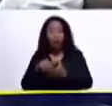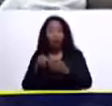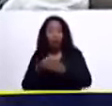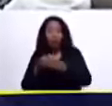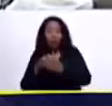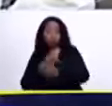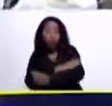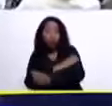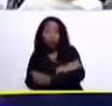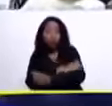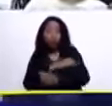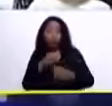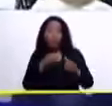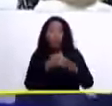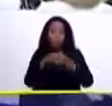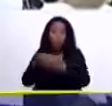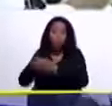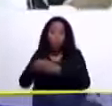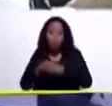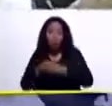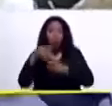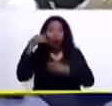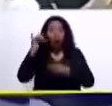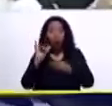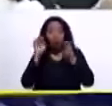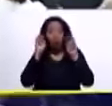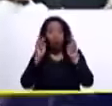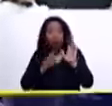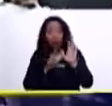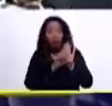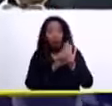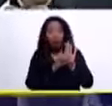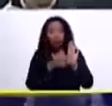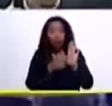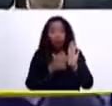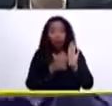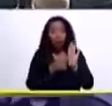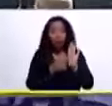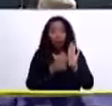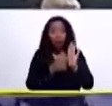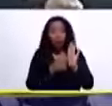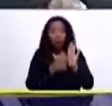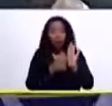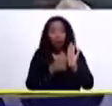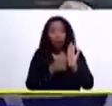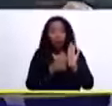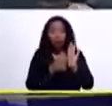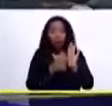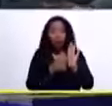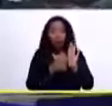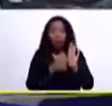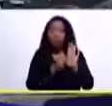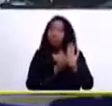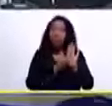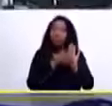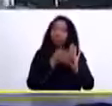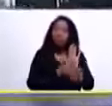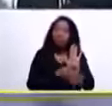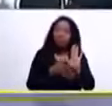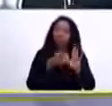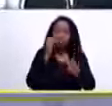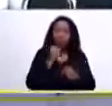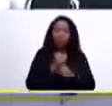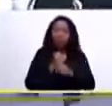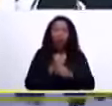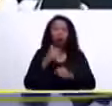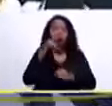que estamos en el campo de la legislación, que legislamos, legislamos